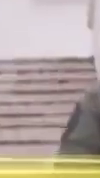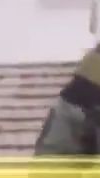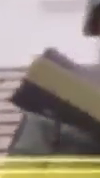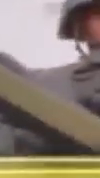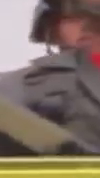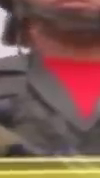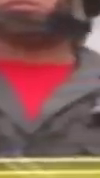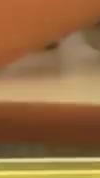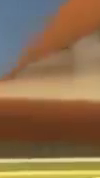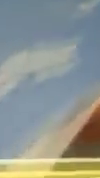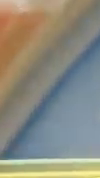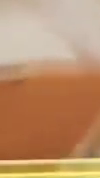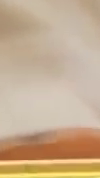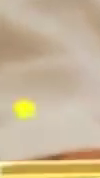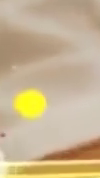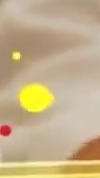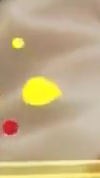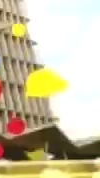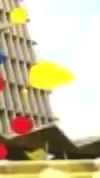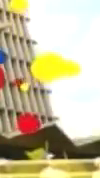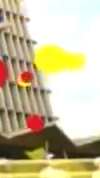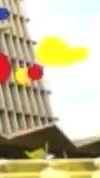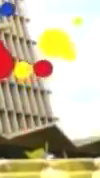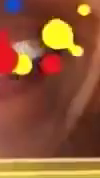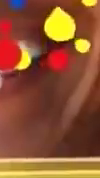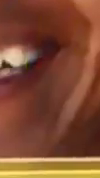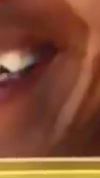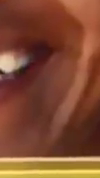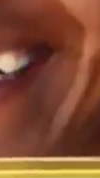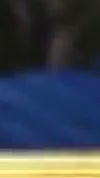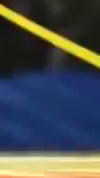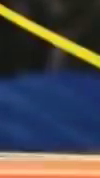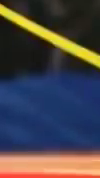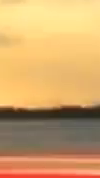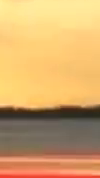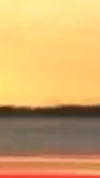Esta transmisión conjunta de radio y televisión.